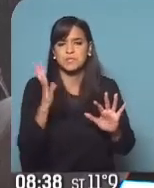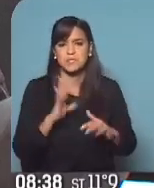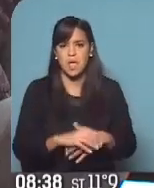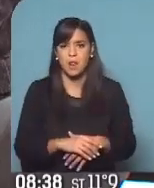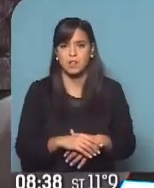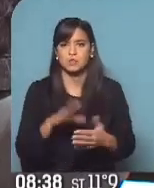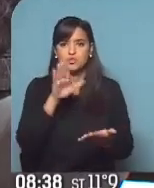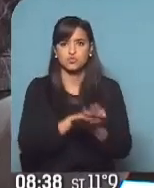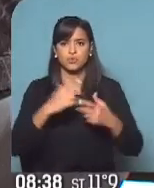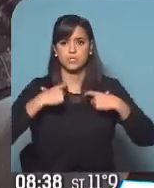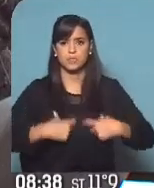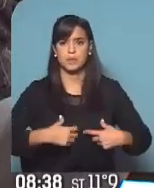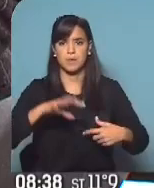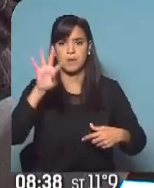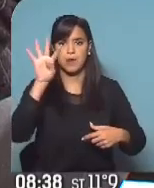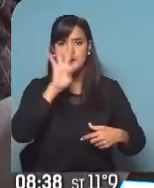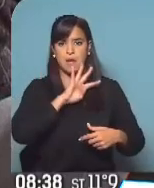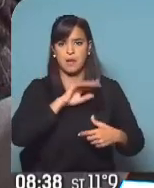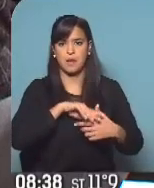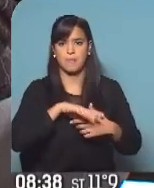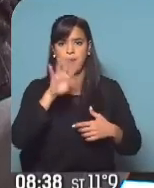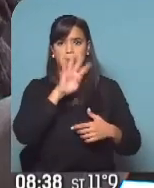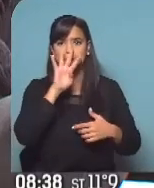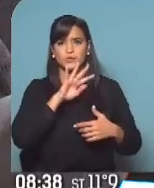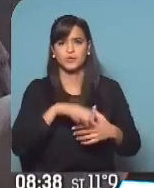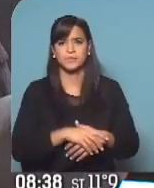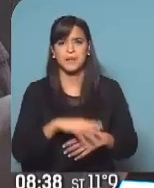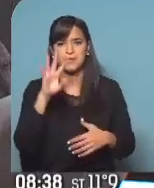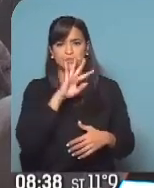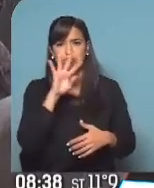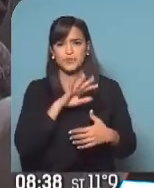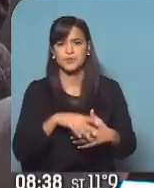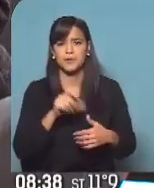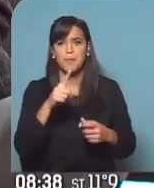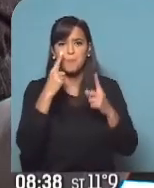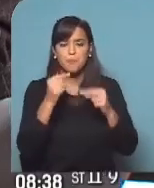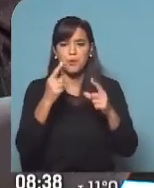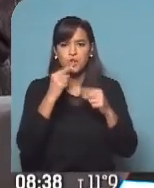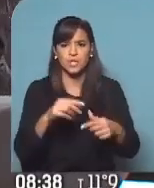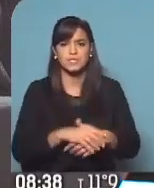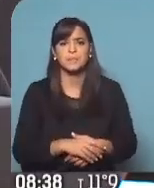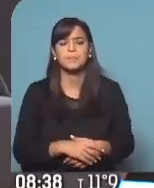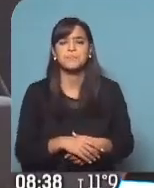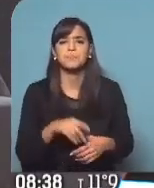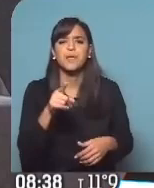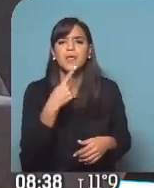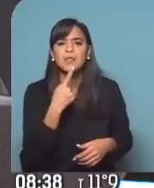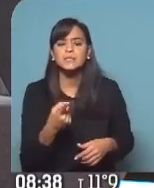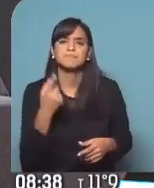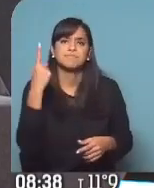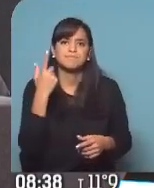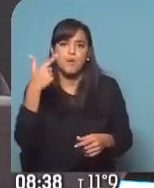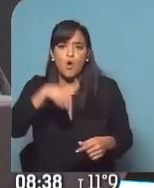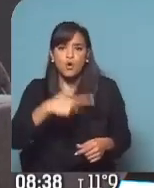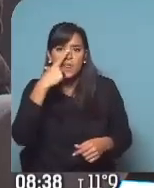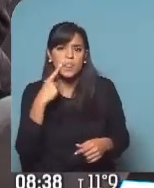el de los chalecos naranjas amarillos de las protestas de los últimos meses y es una jornada de reflexión para todos